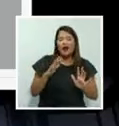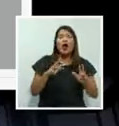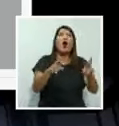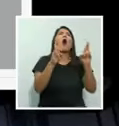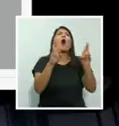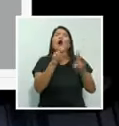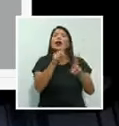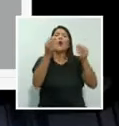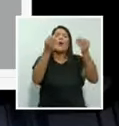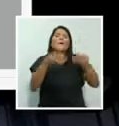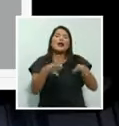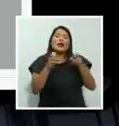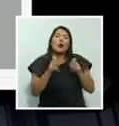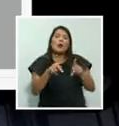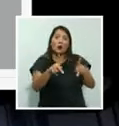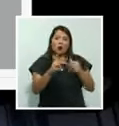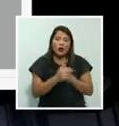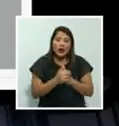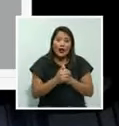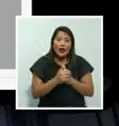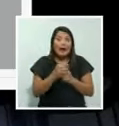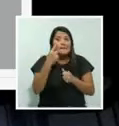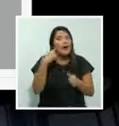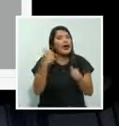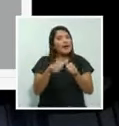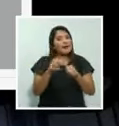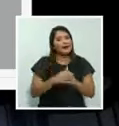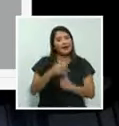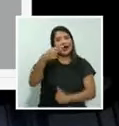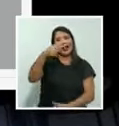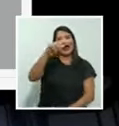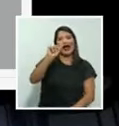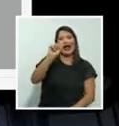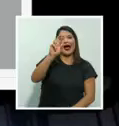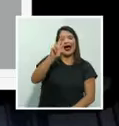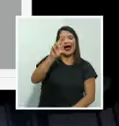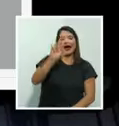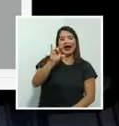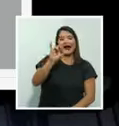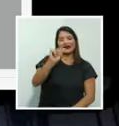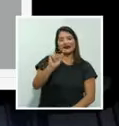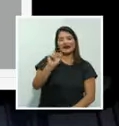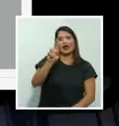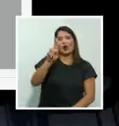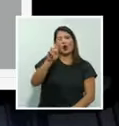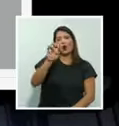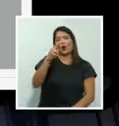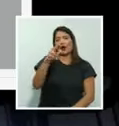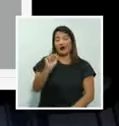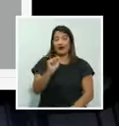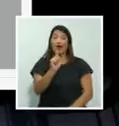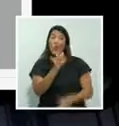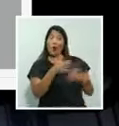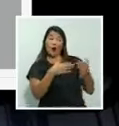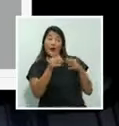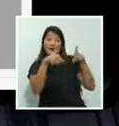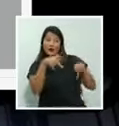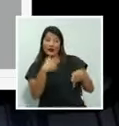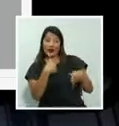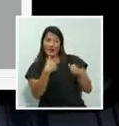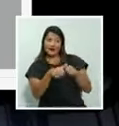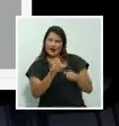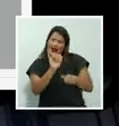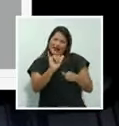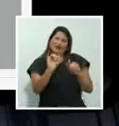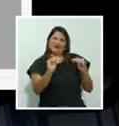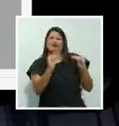no se la pierda esta oportunidad. Porque... Vea qué apellido, García Ureña. Mi ¿Qué no, apellido? No es cualquiera. No, no es eso, cualquiera. Eso es